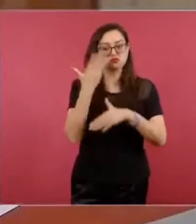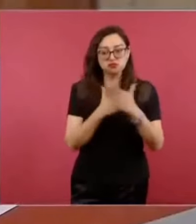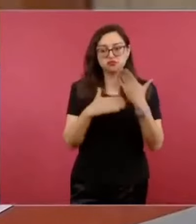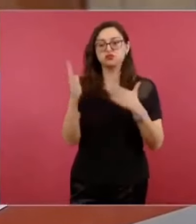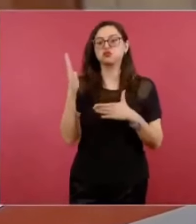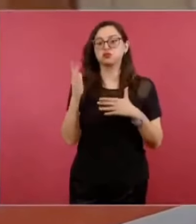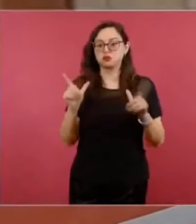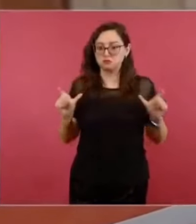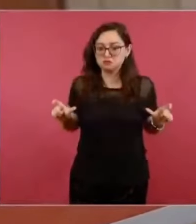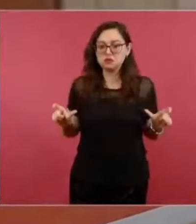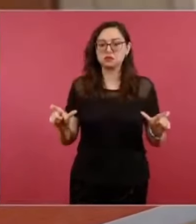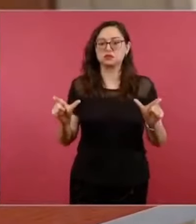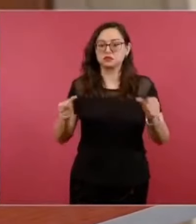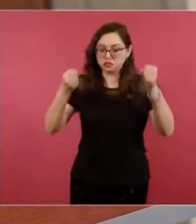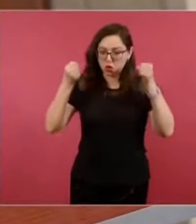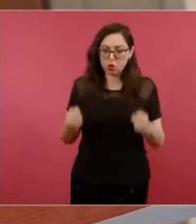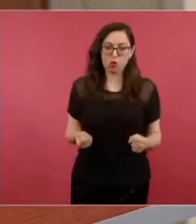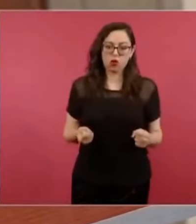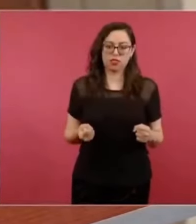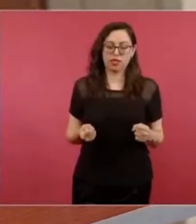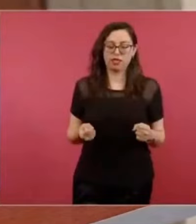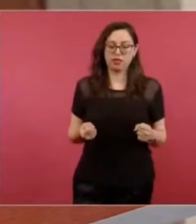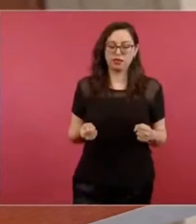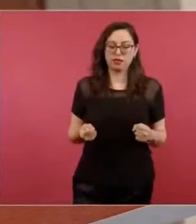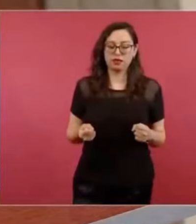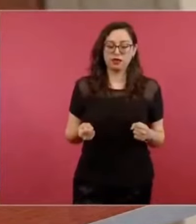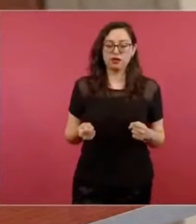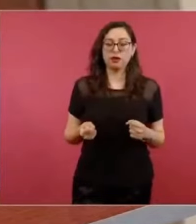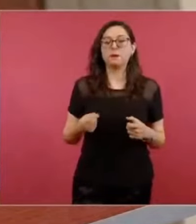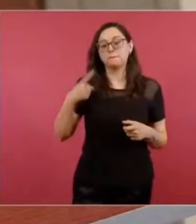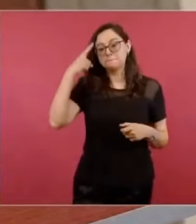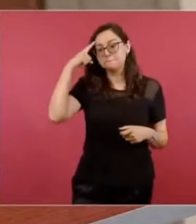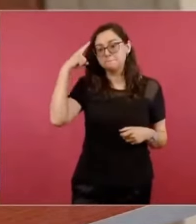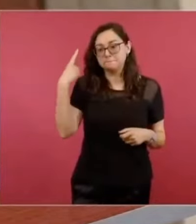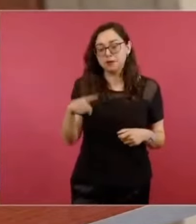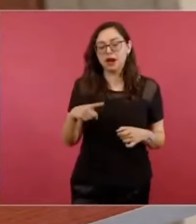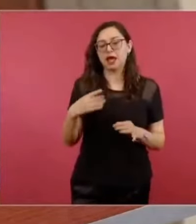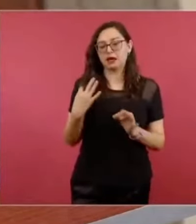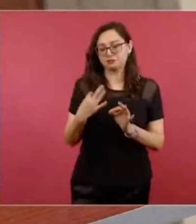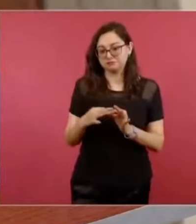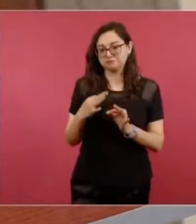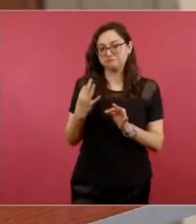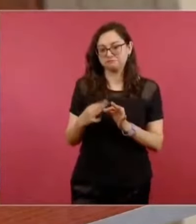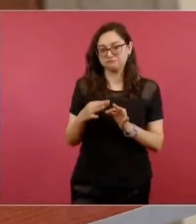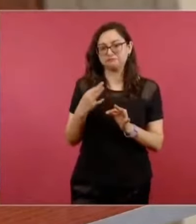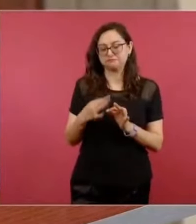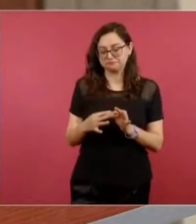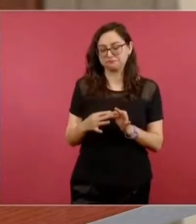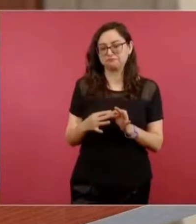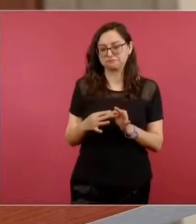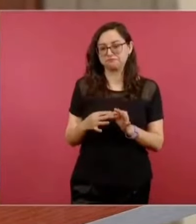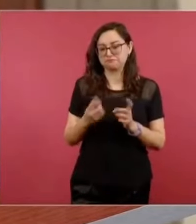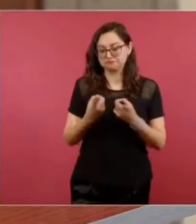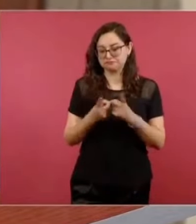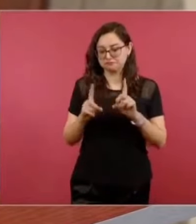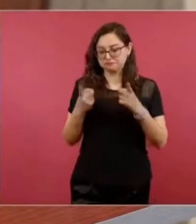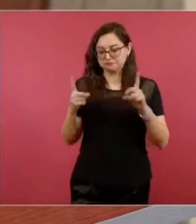será de vital importancia para abordar eficazmente el